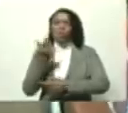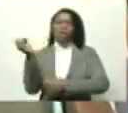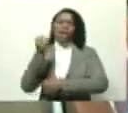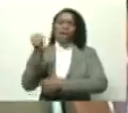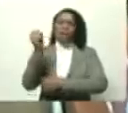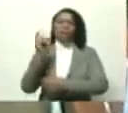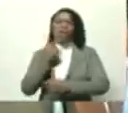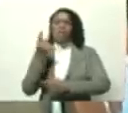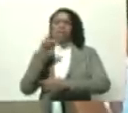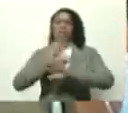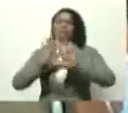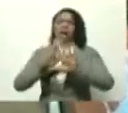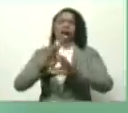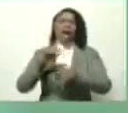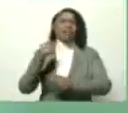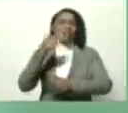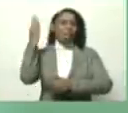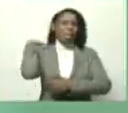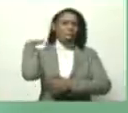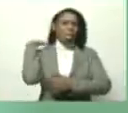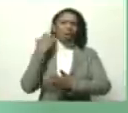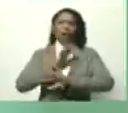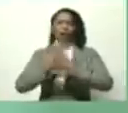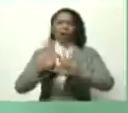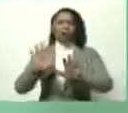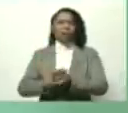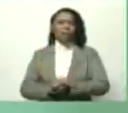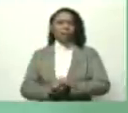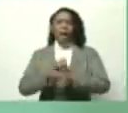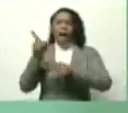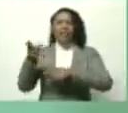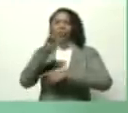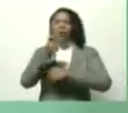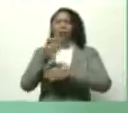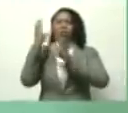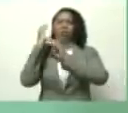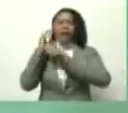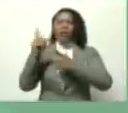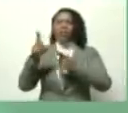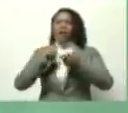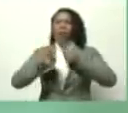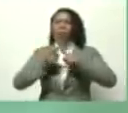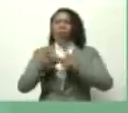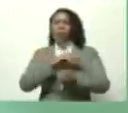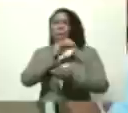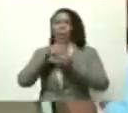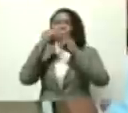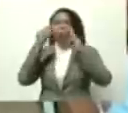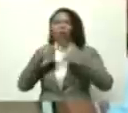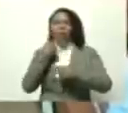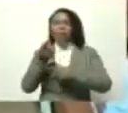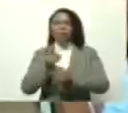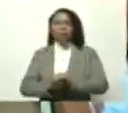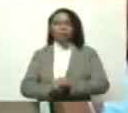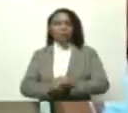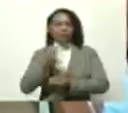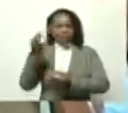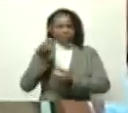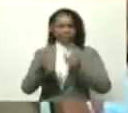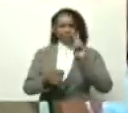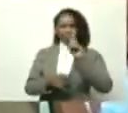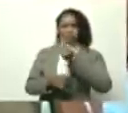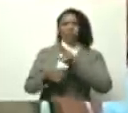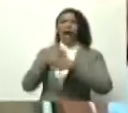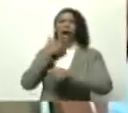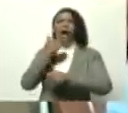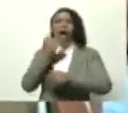le haga caso, ese ya tiene sol en la espalda. Así le estamos buscando un carguito en la cosa de los refugiados, así nos dicen. ¿Será verdad eso? Parece que le están buscando